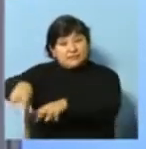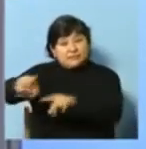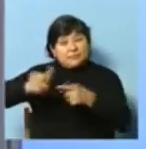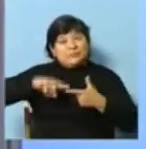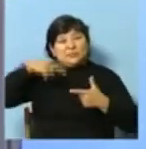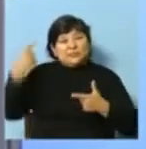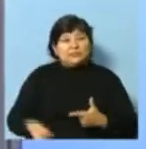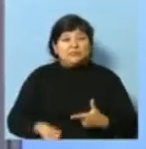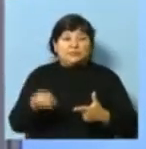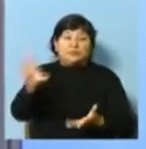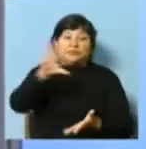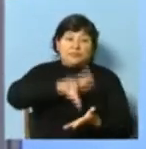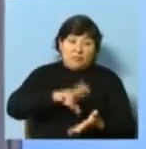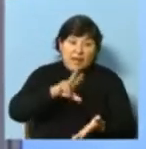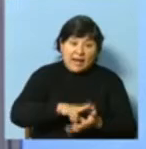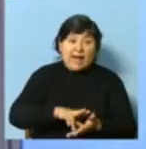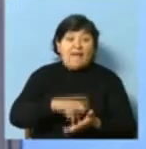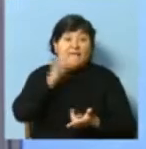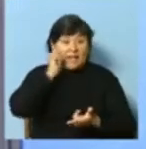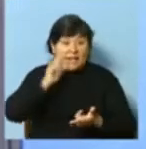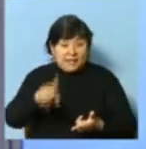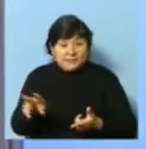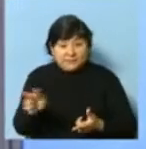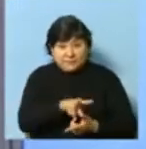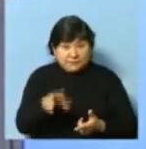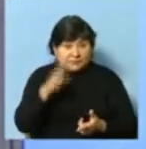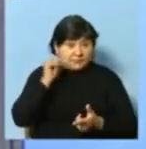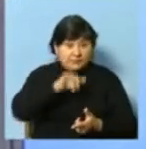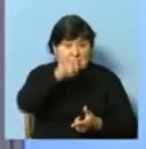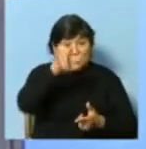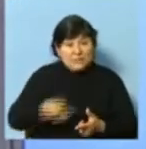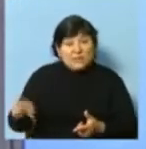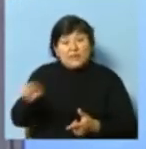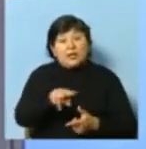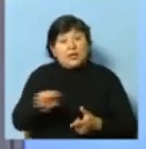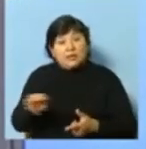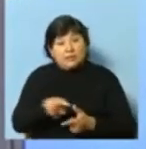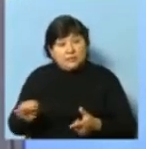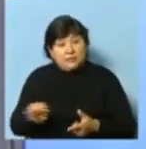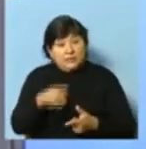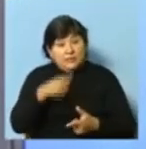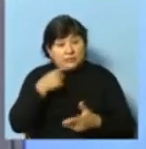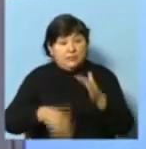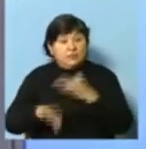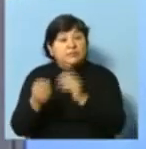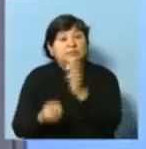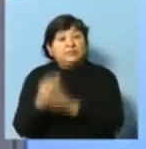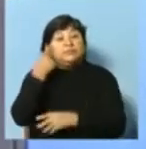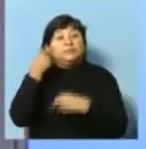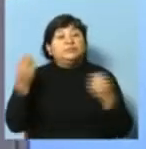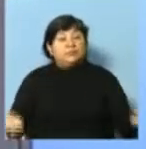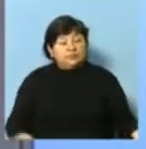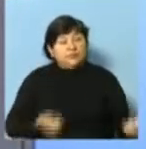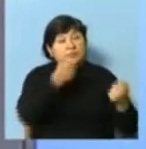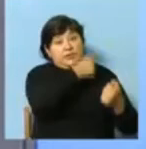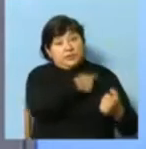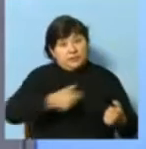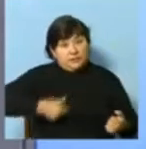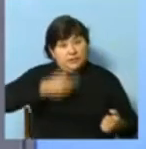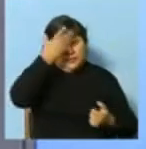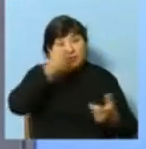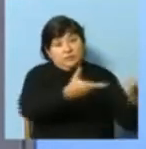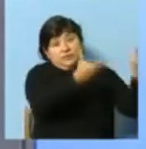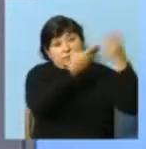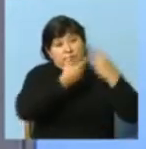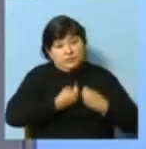que inmediatamente cuando solicitamos los acompañamientos de la dirección de hidráulica para un